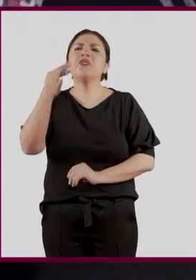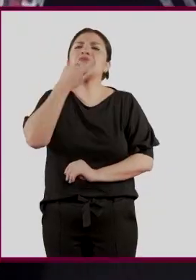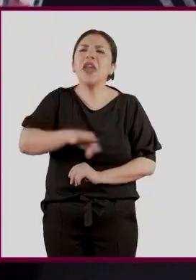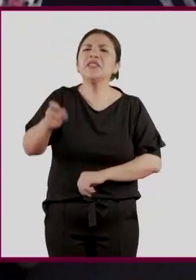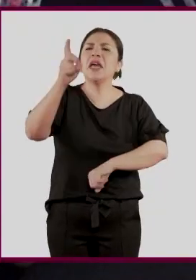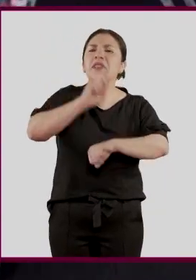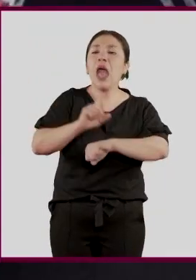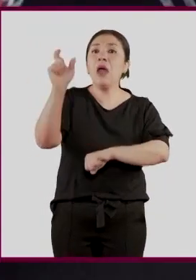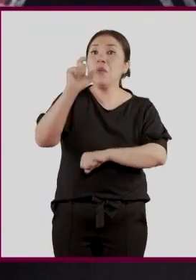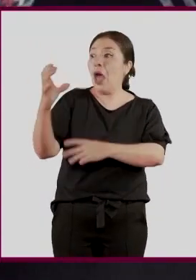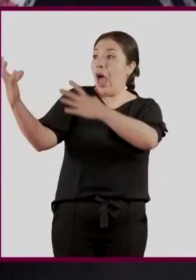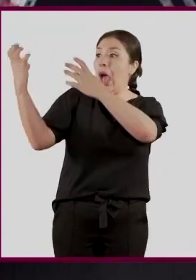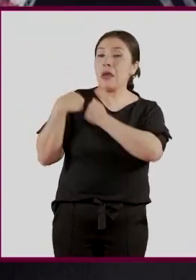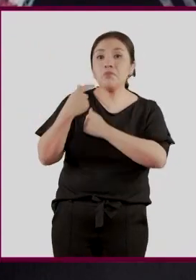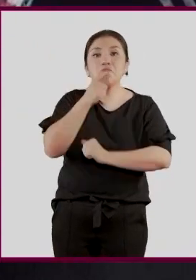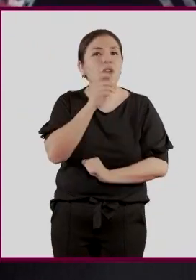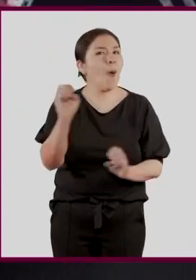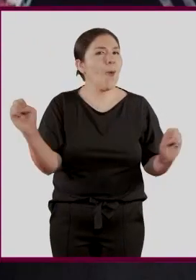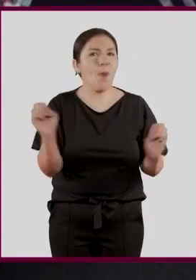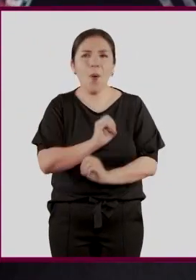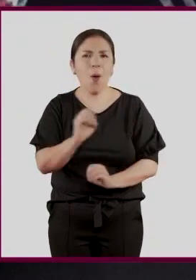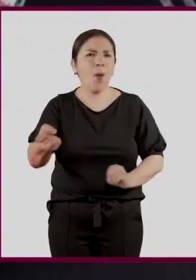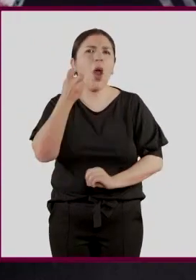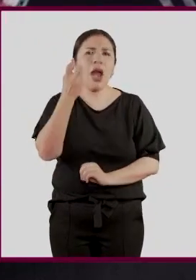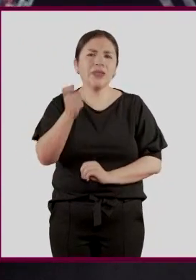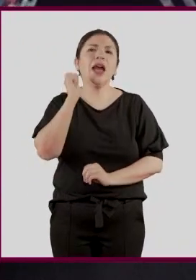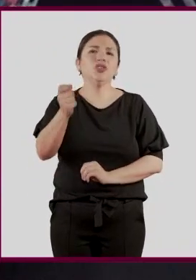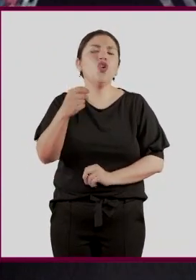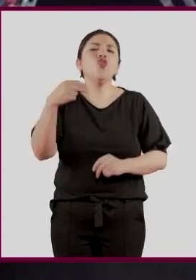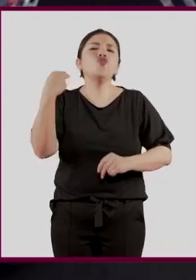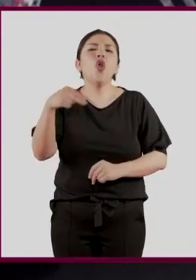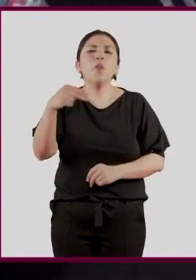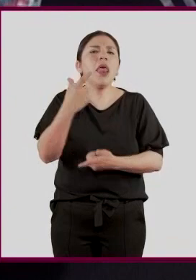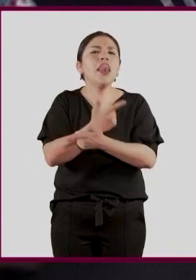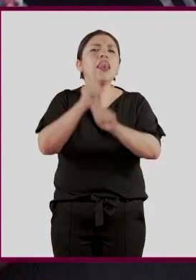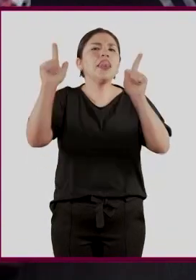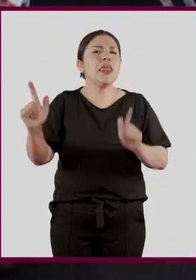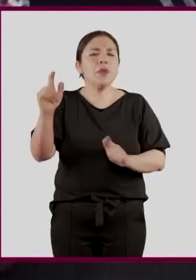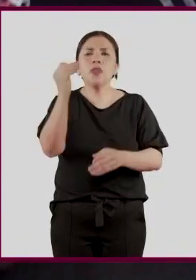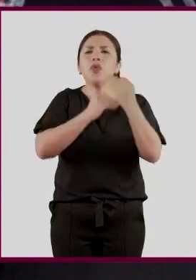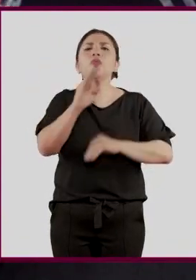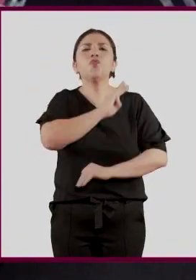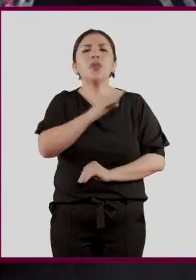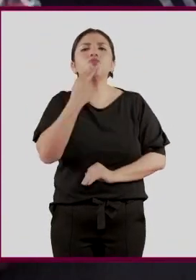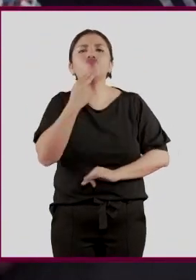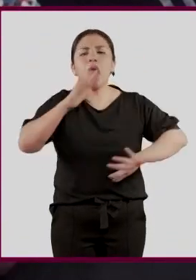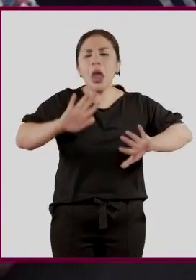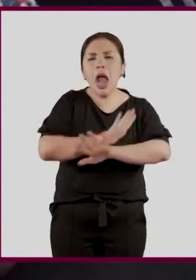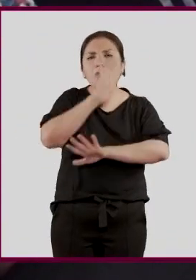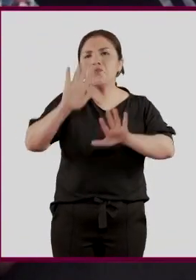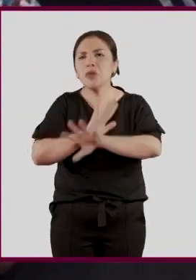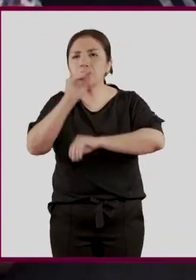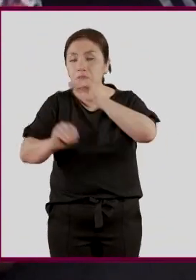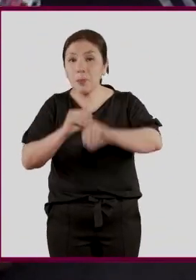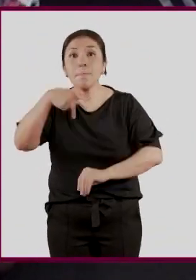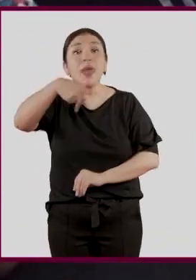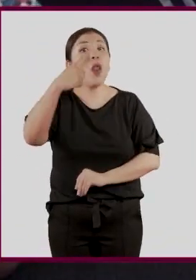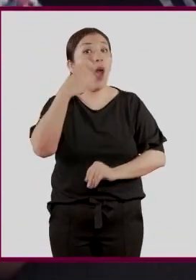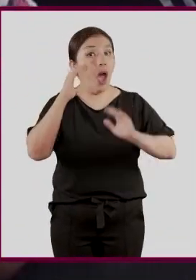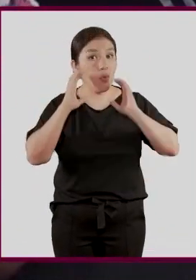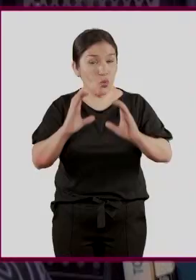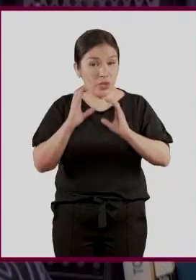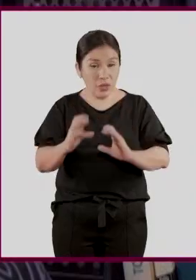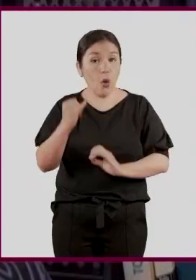karaoke sin miedo a que te caiga la ley. Es de dominio público. Cualquiera puede usarla y modificarla.